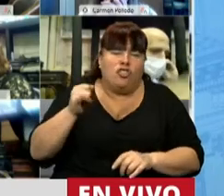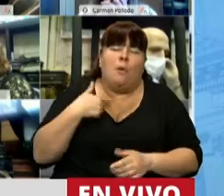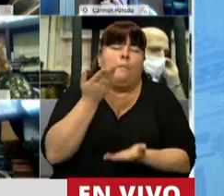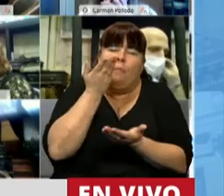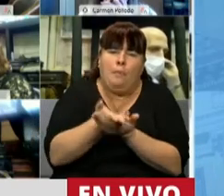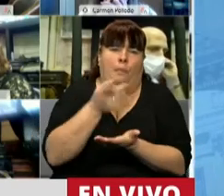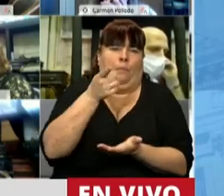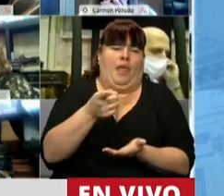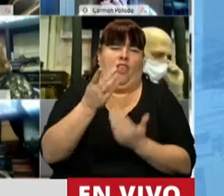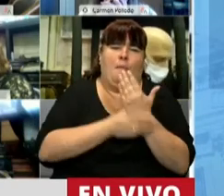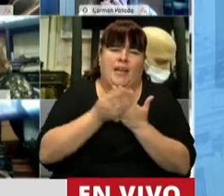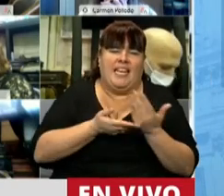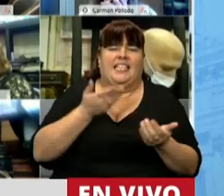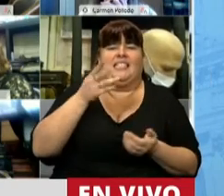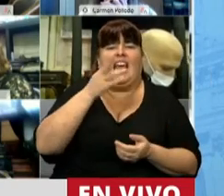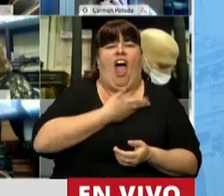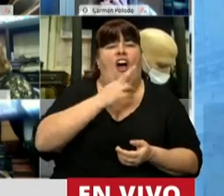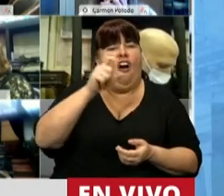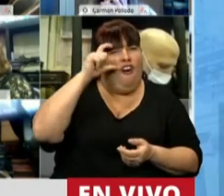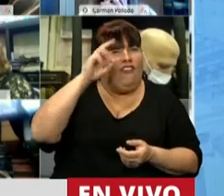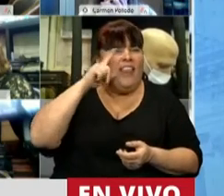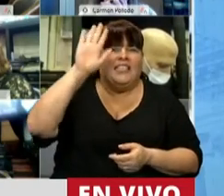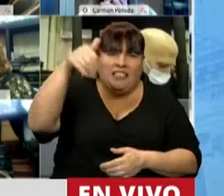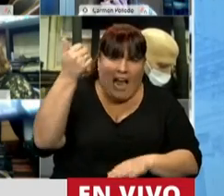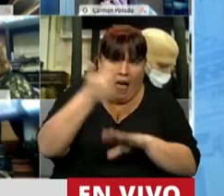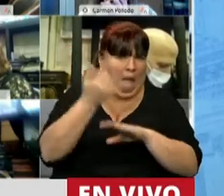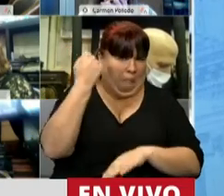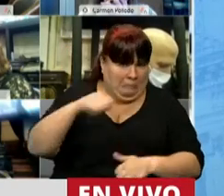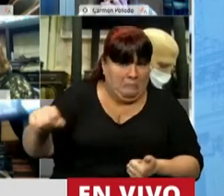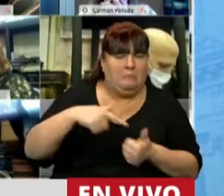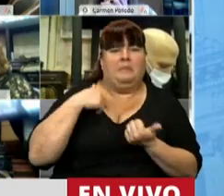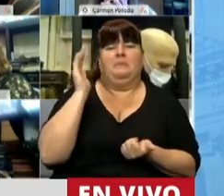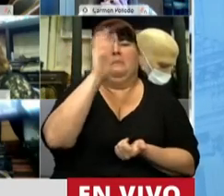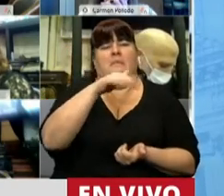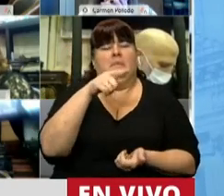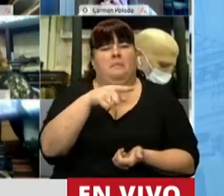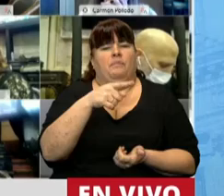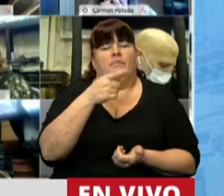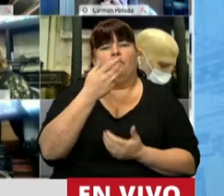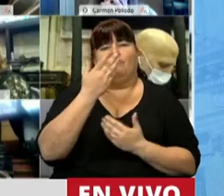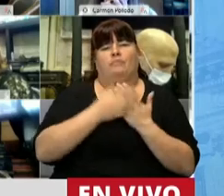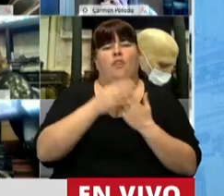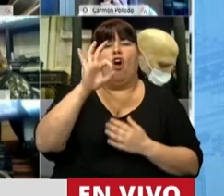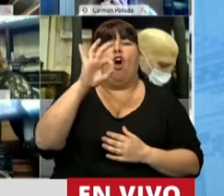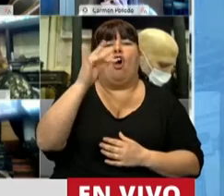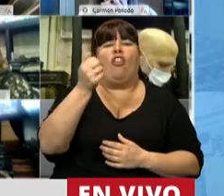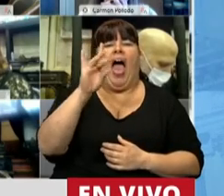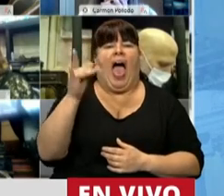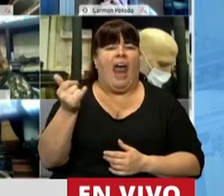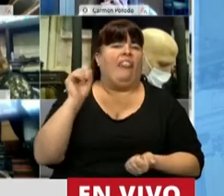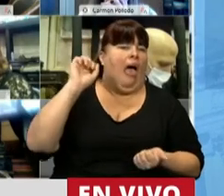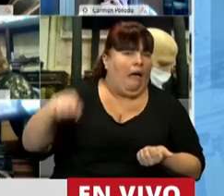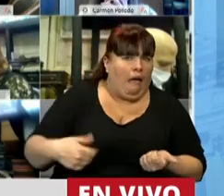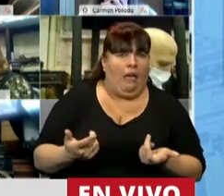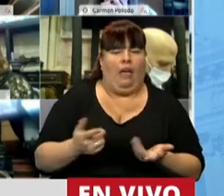exhorto a la ministra Frederick, a quien hemos citado y no ha venido, a la funcionaria Odarda, que mira para